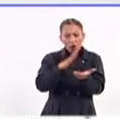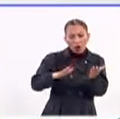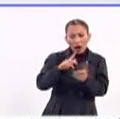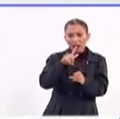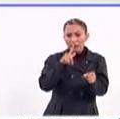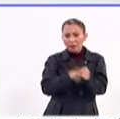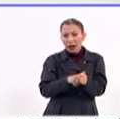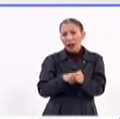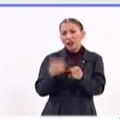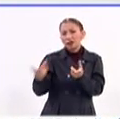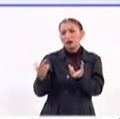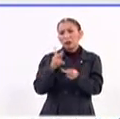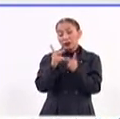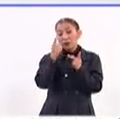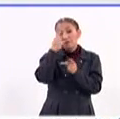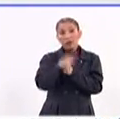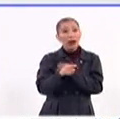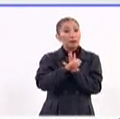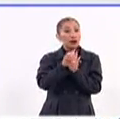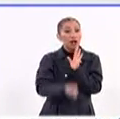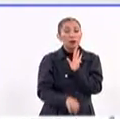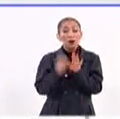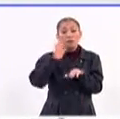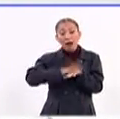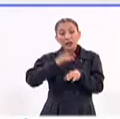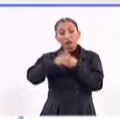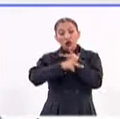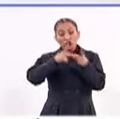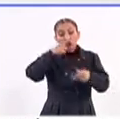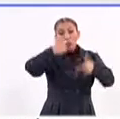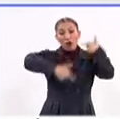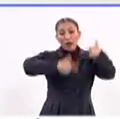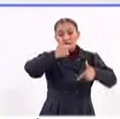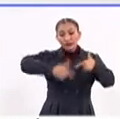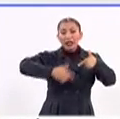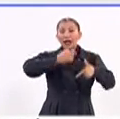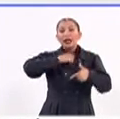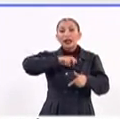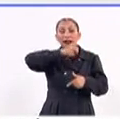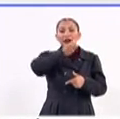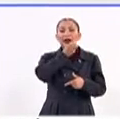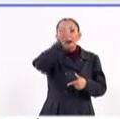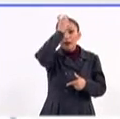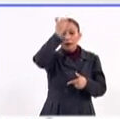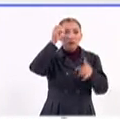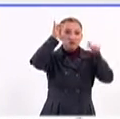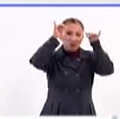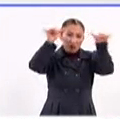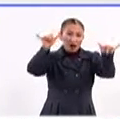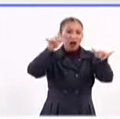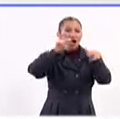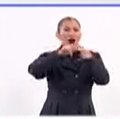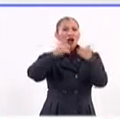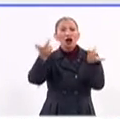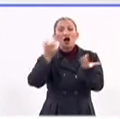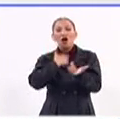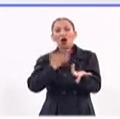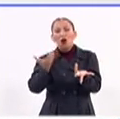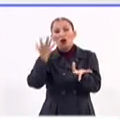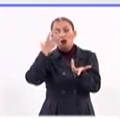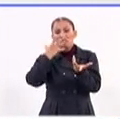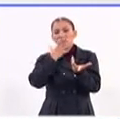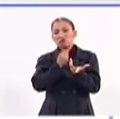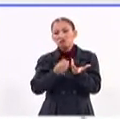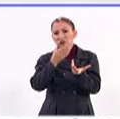especies domésticas, por ejemplo, para el incremento en la producción de leche en cabras, en vacas, ¿sí? en ovejas, por